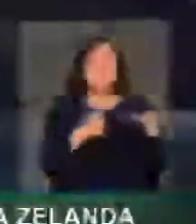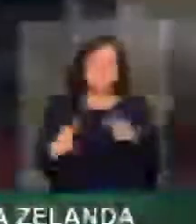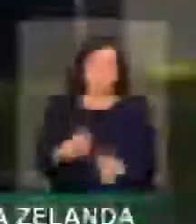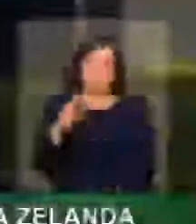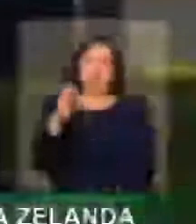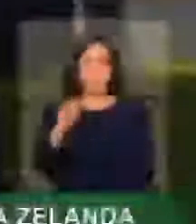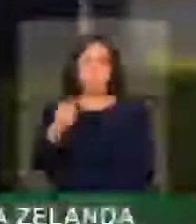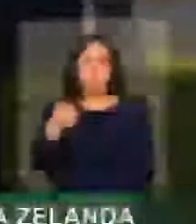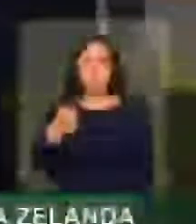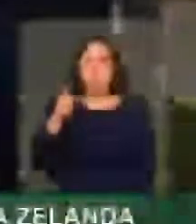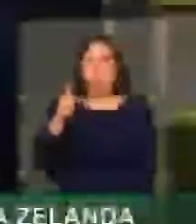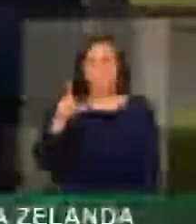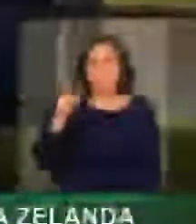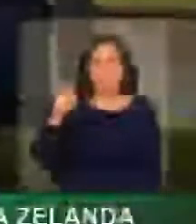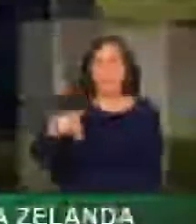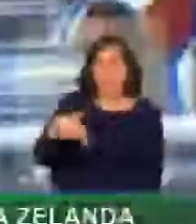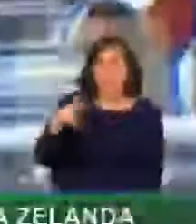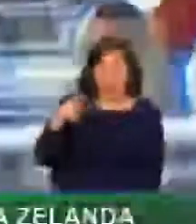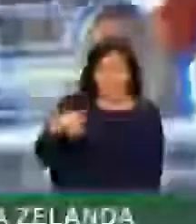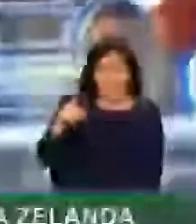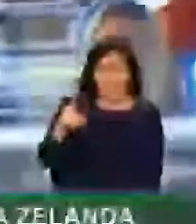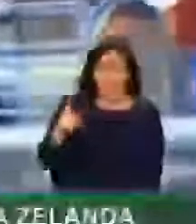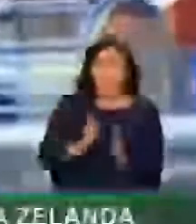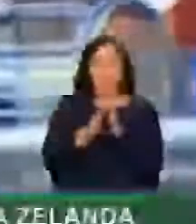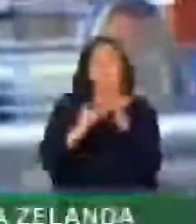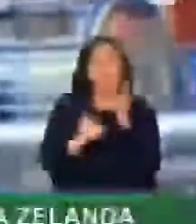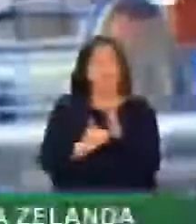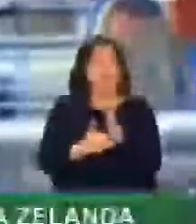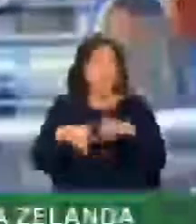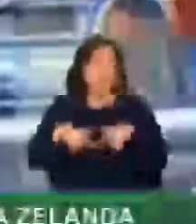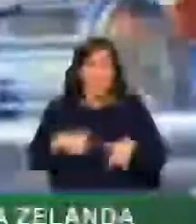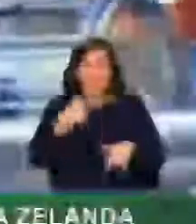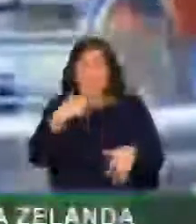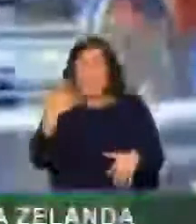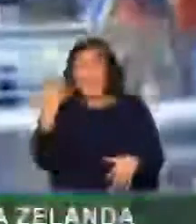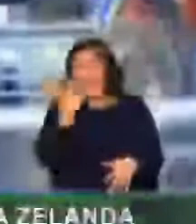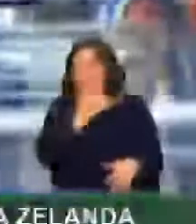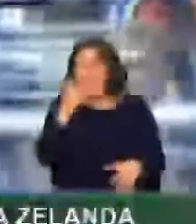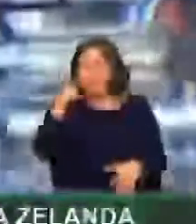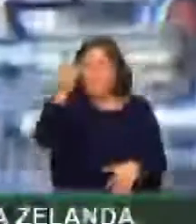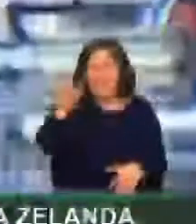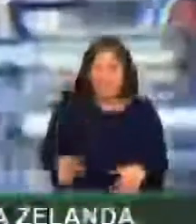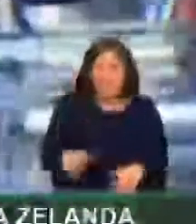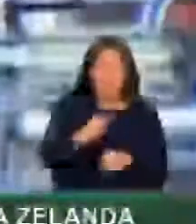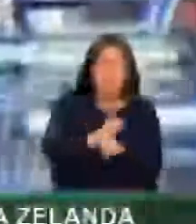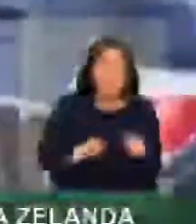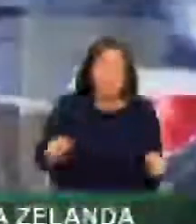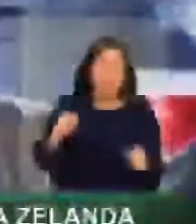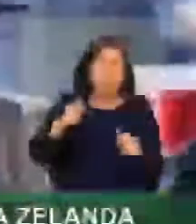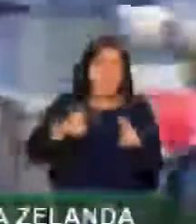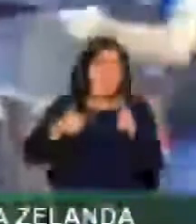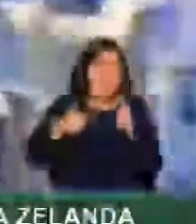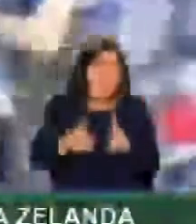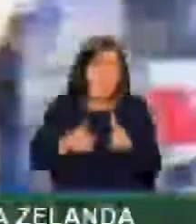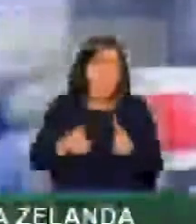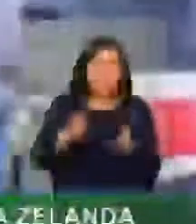policía. La primera ministra neozelandesa Jacinda Ardern se declaró devastada por el hecho de que este hombre hubiera podido perpetrar este ataque pese a